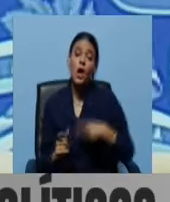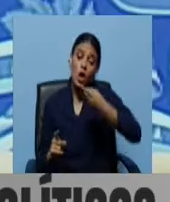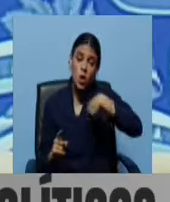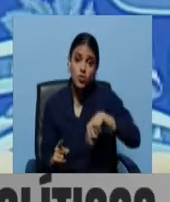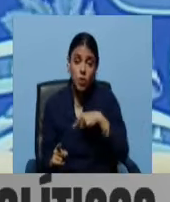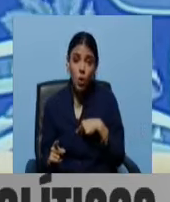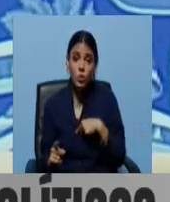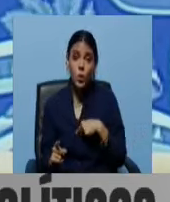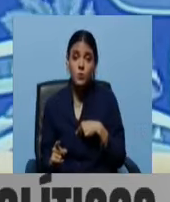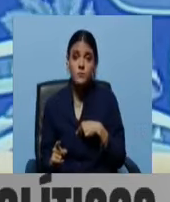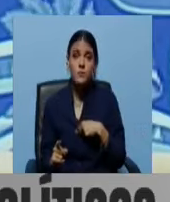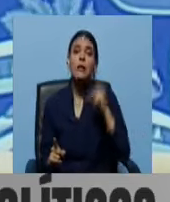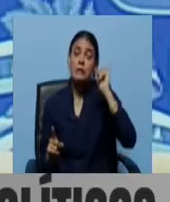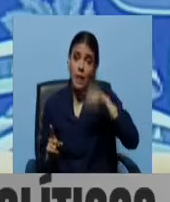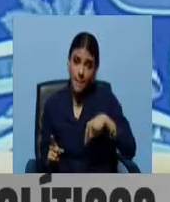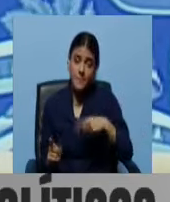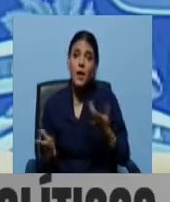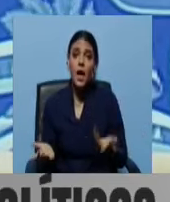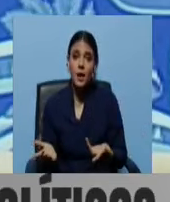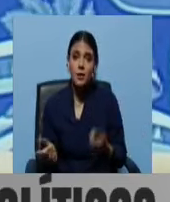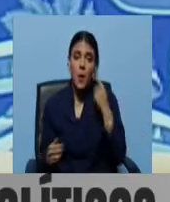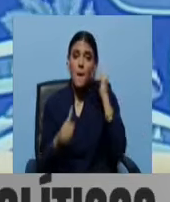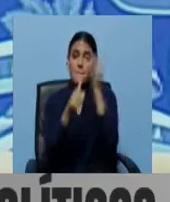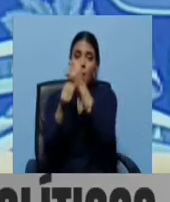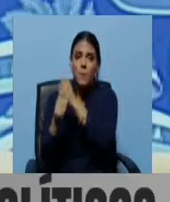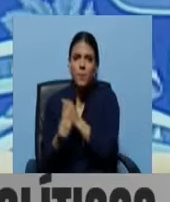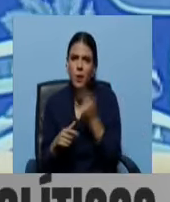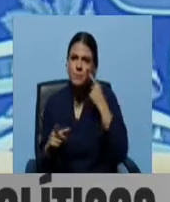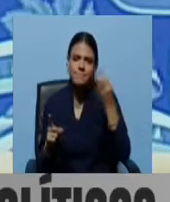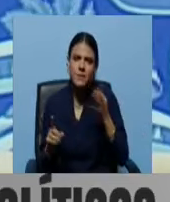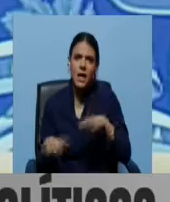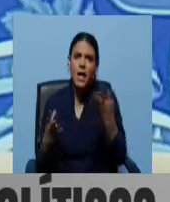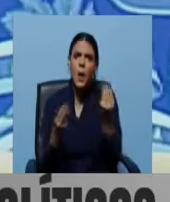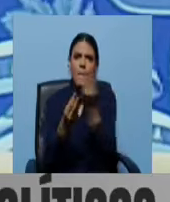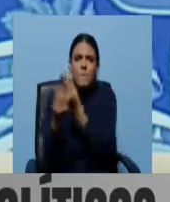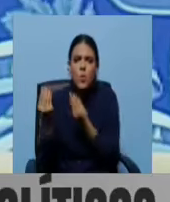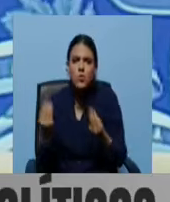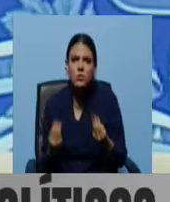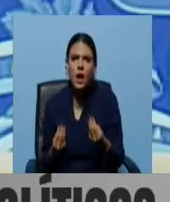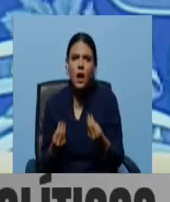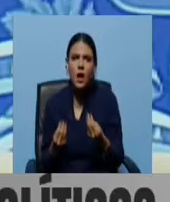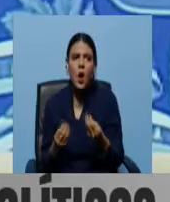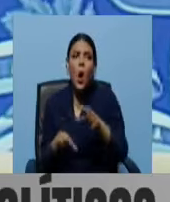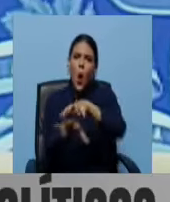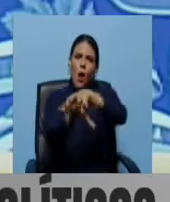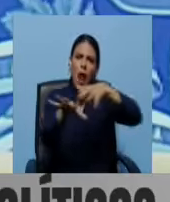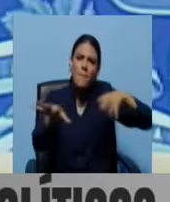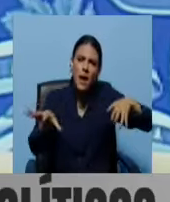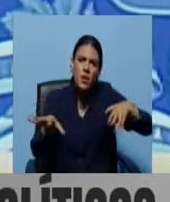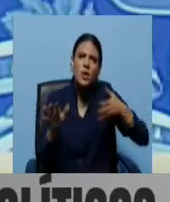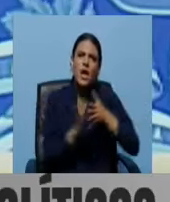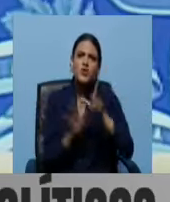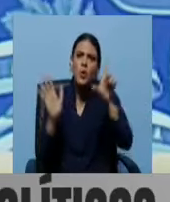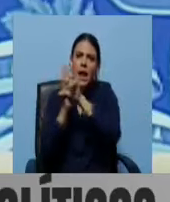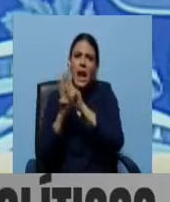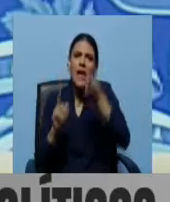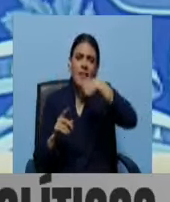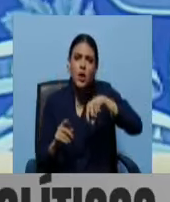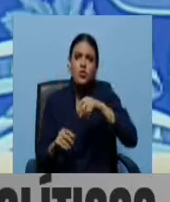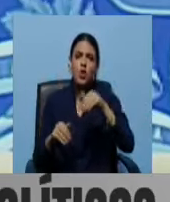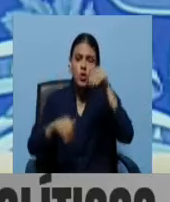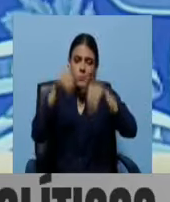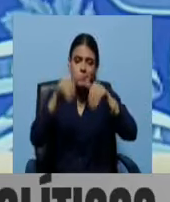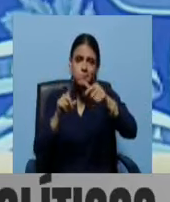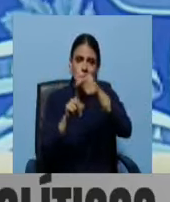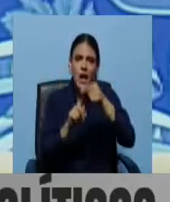hemos también notado que muchas o la mayoría de nuestras leyes electorales se